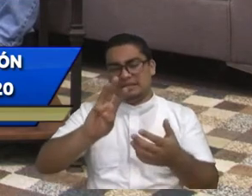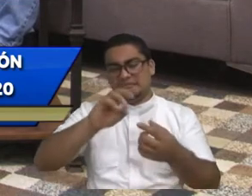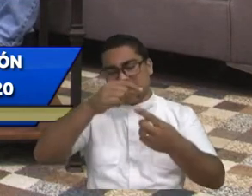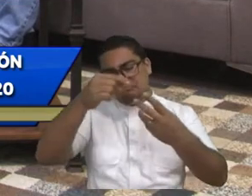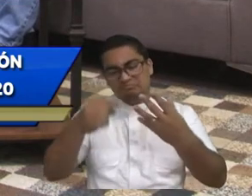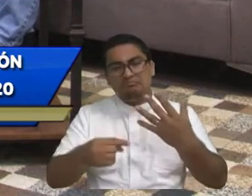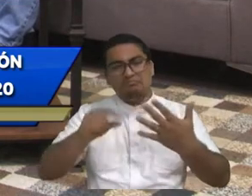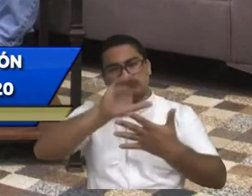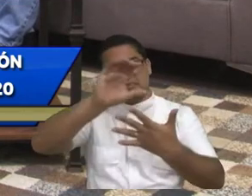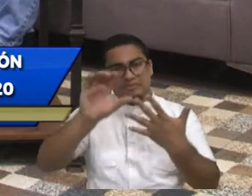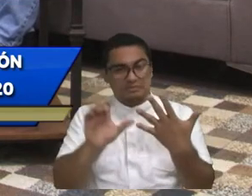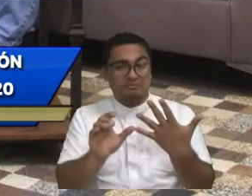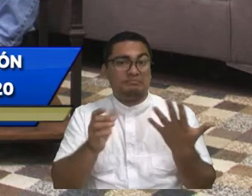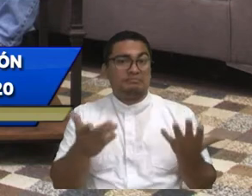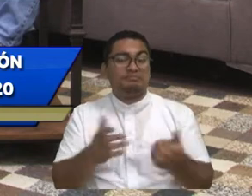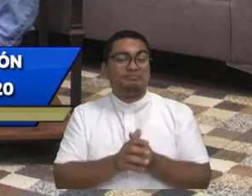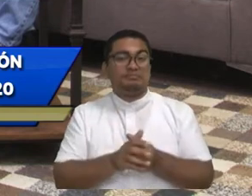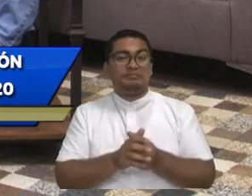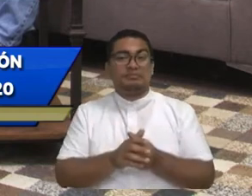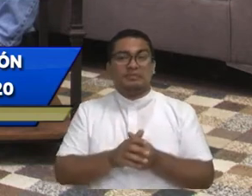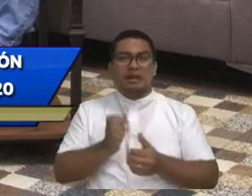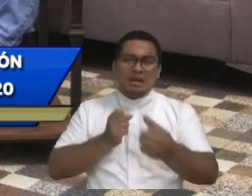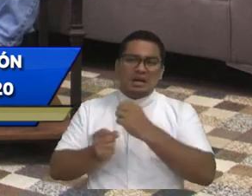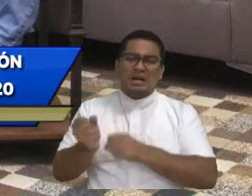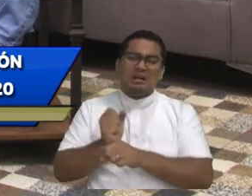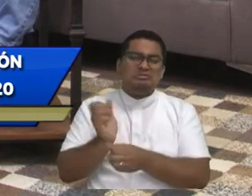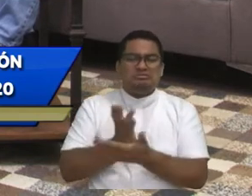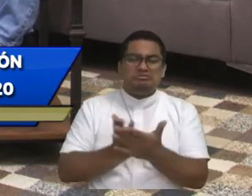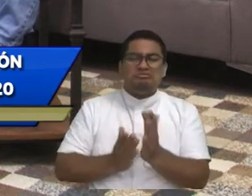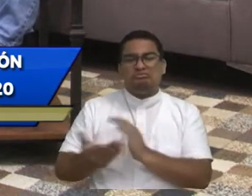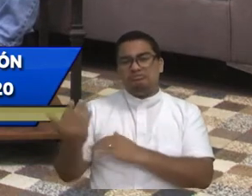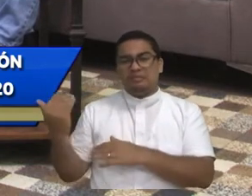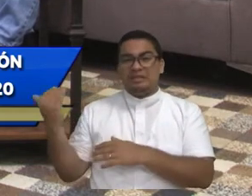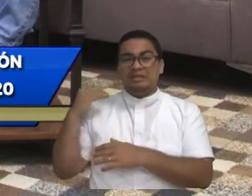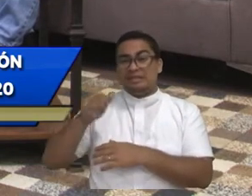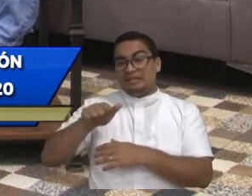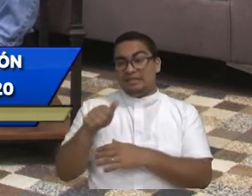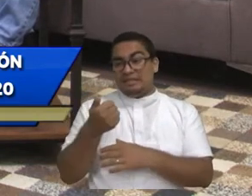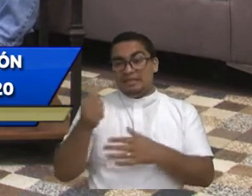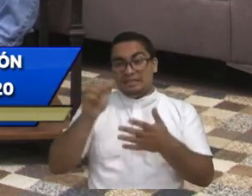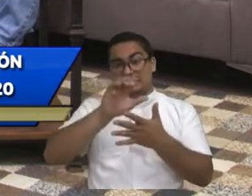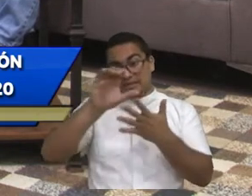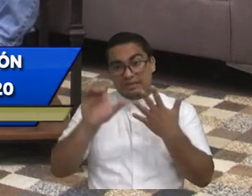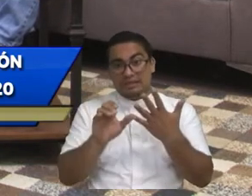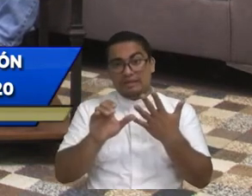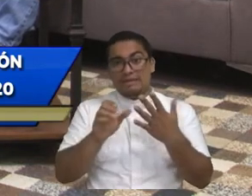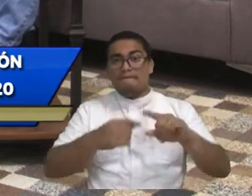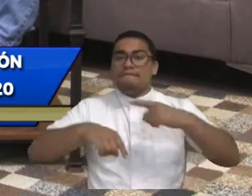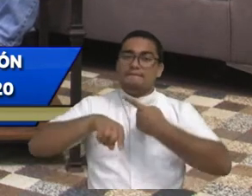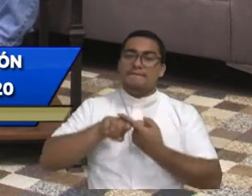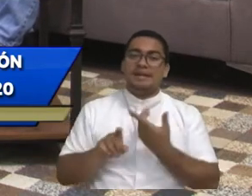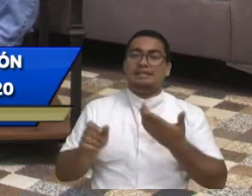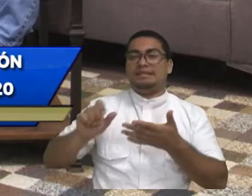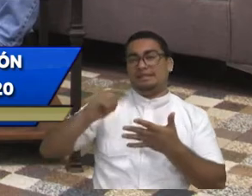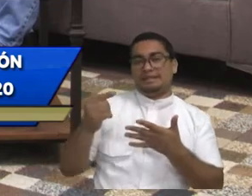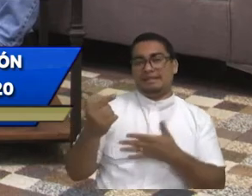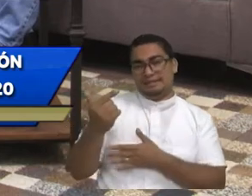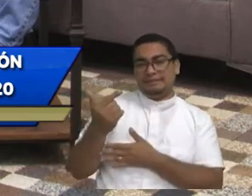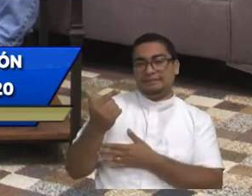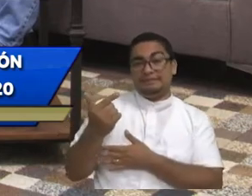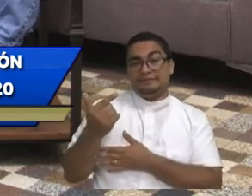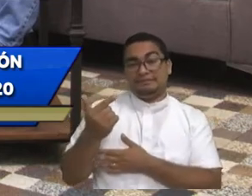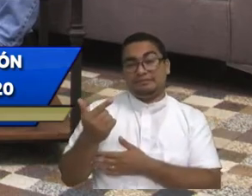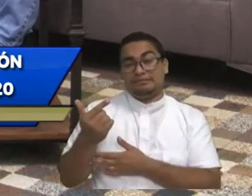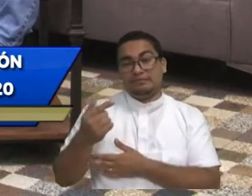crecimiento todavía hace algunos años hablábamos de 6 y ahorita ya miras cómo incremental y acá no las cifras si entonces este